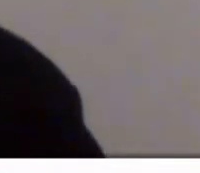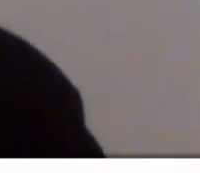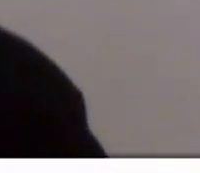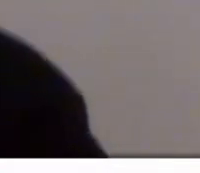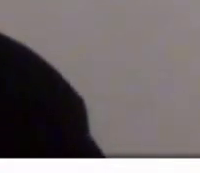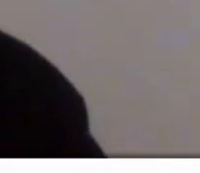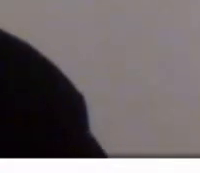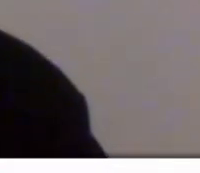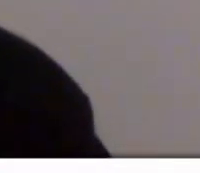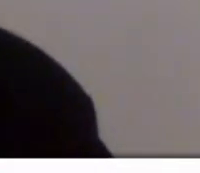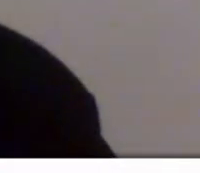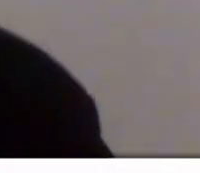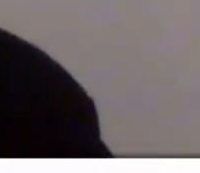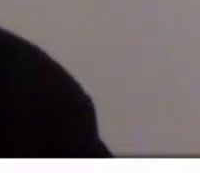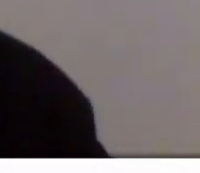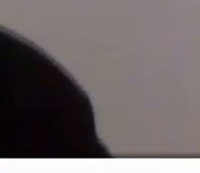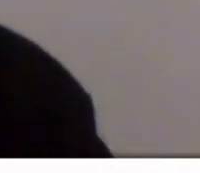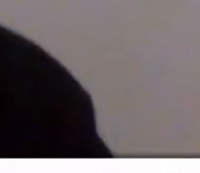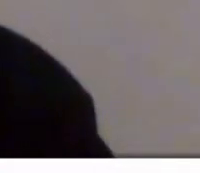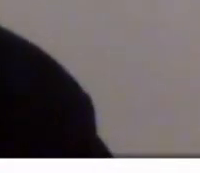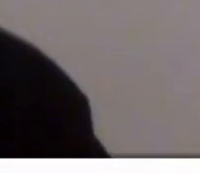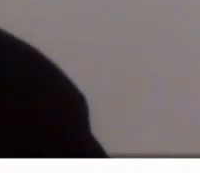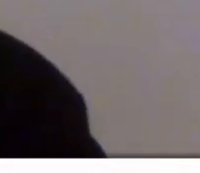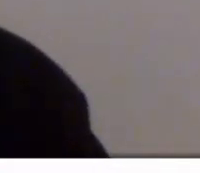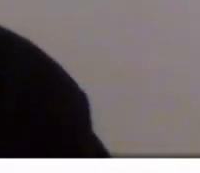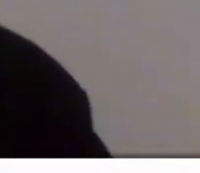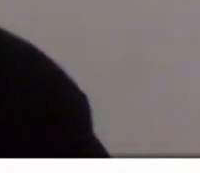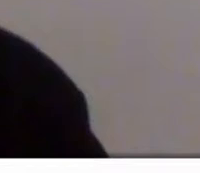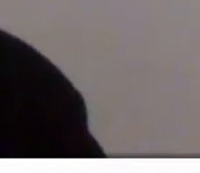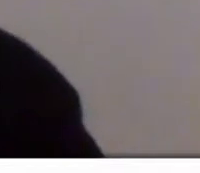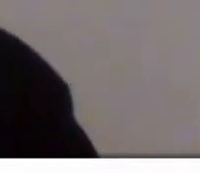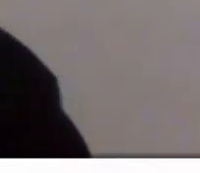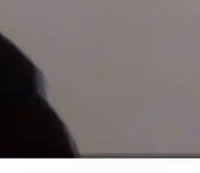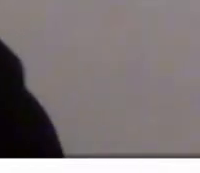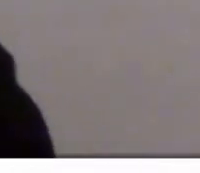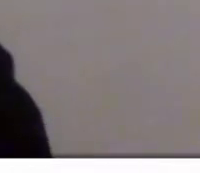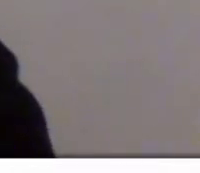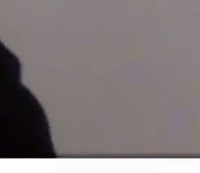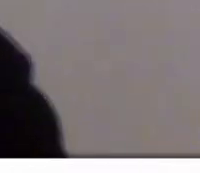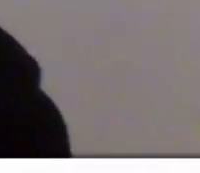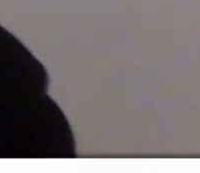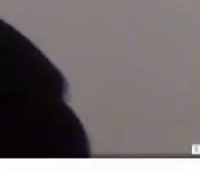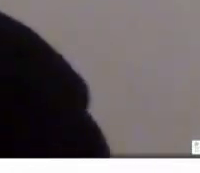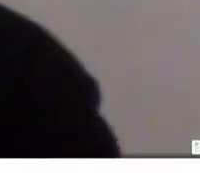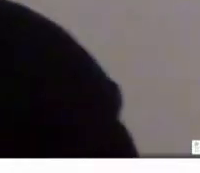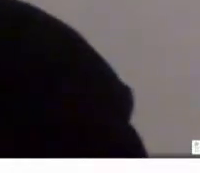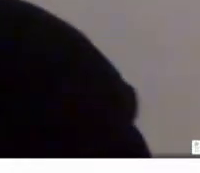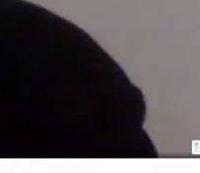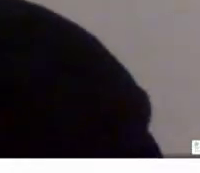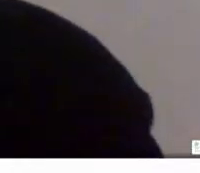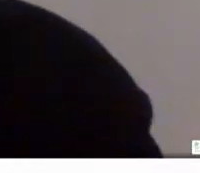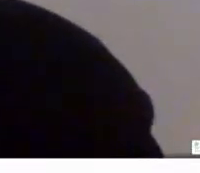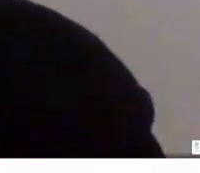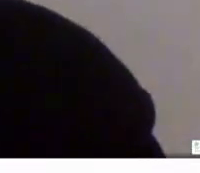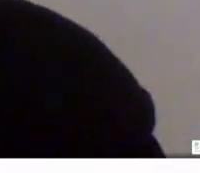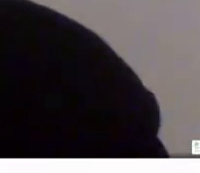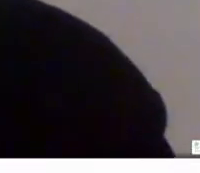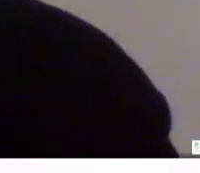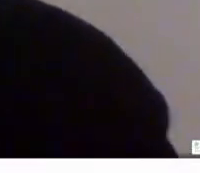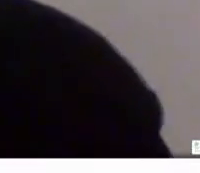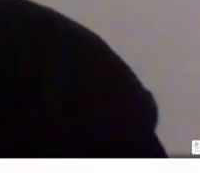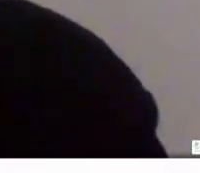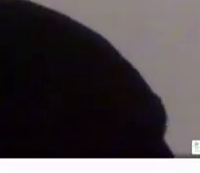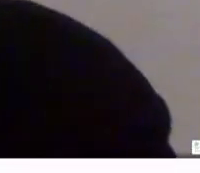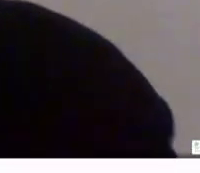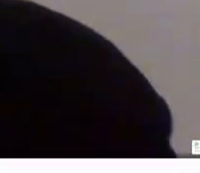un lugar que pueda repetir lo que escribió aquel pibe de 25 años que era Vicente López y Planes. ¿Se pusieron a pensar?